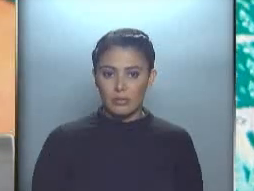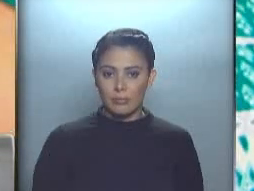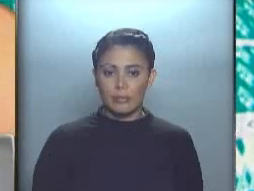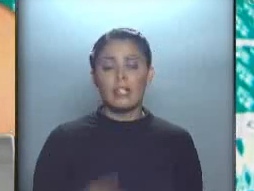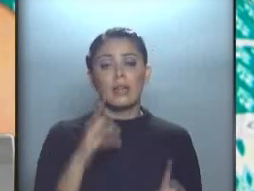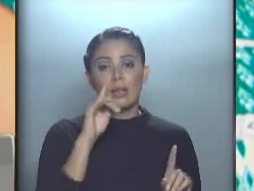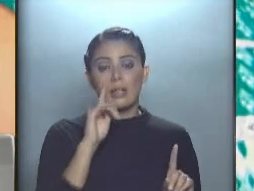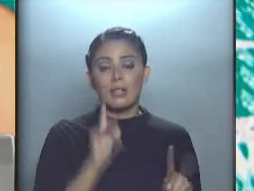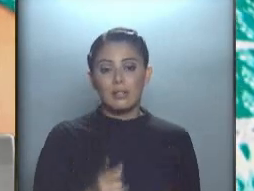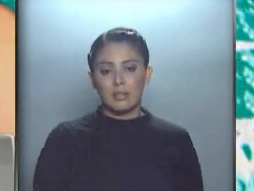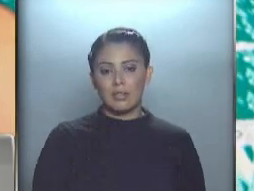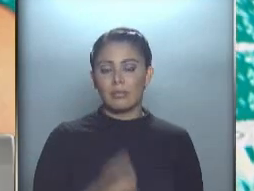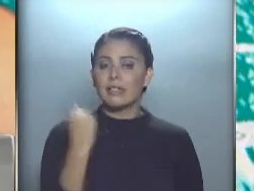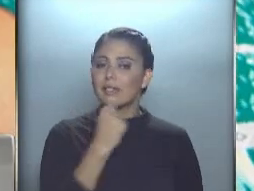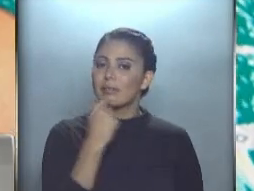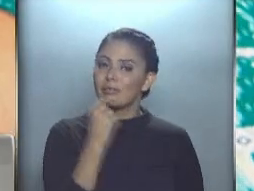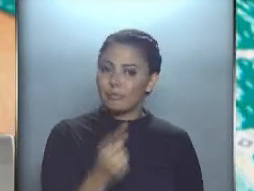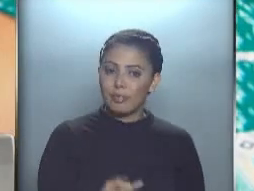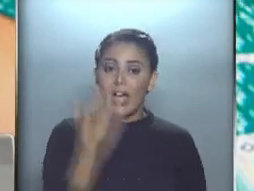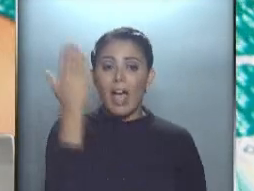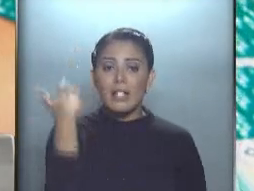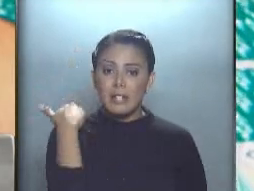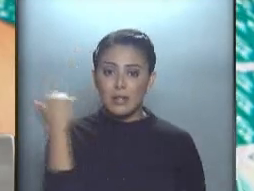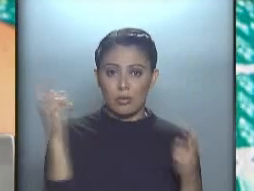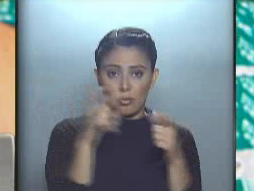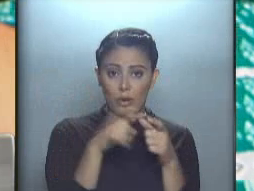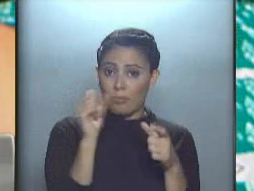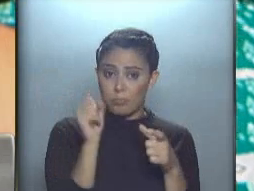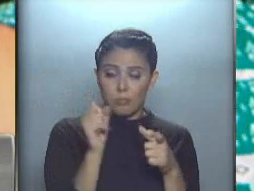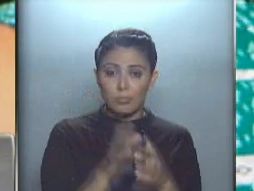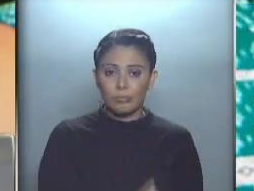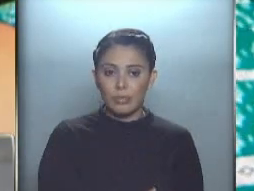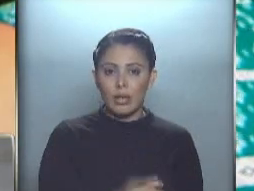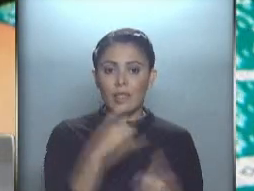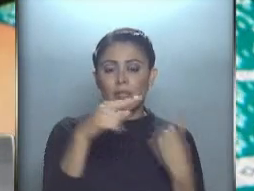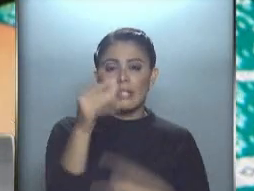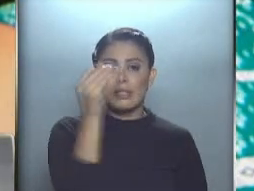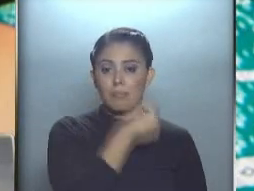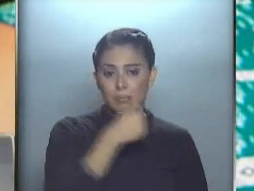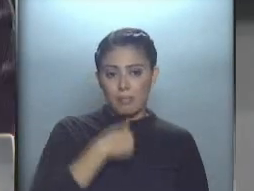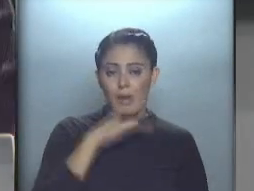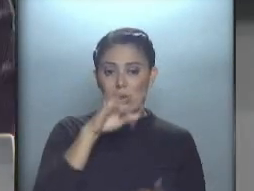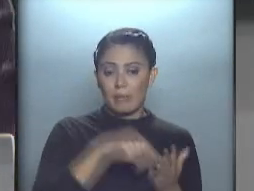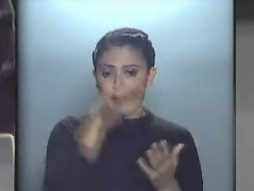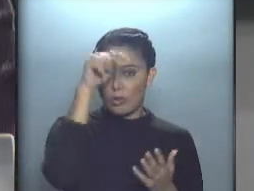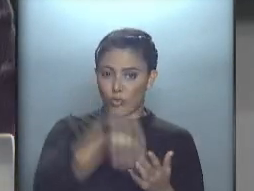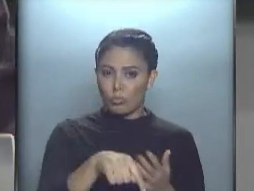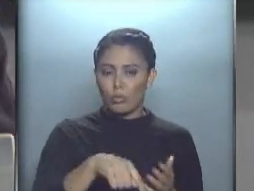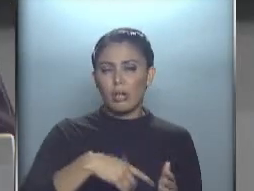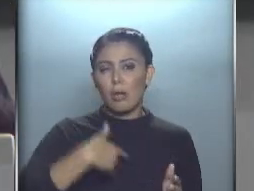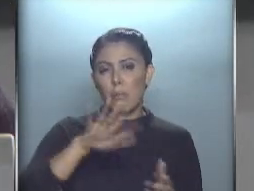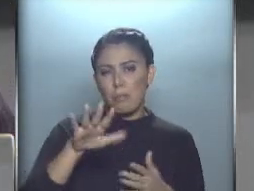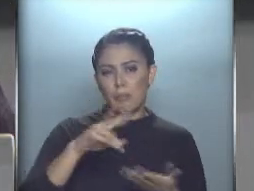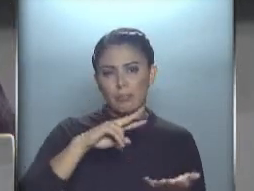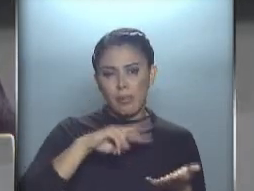Y más que nada, digamos, quiero enfatizar que ayer tuvimos una reunión y muchas madres de zona sur, que son los casos más afectados,